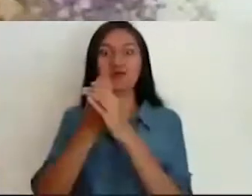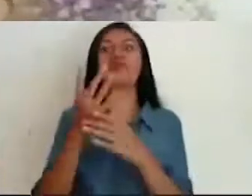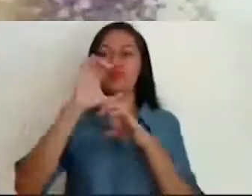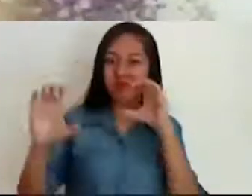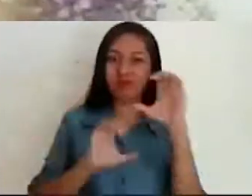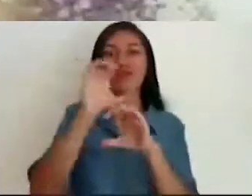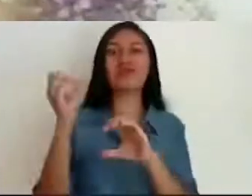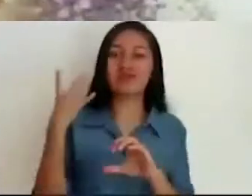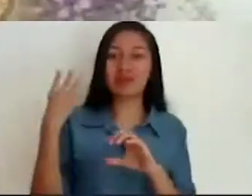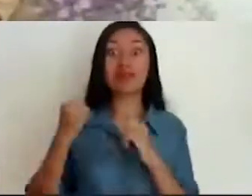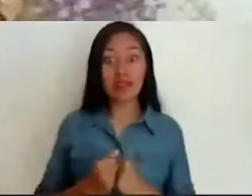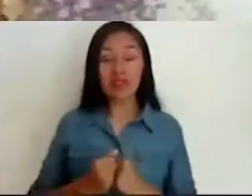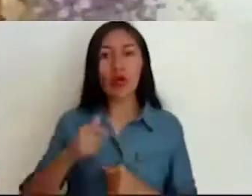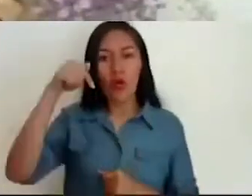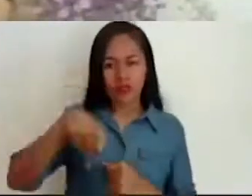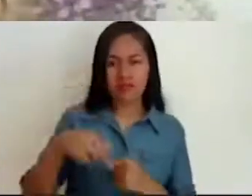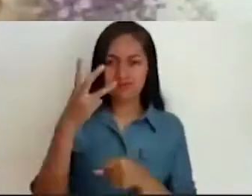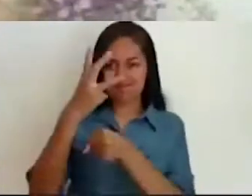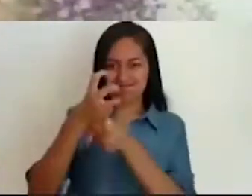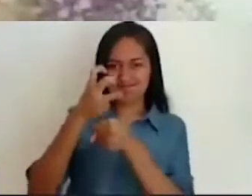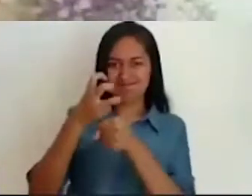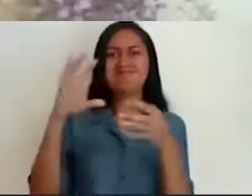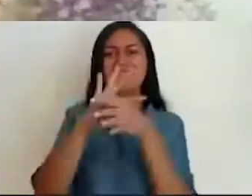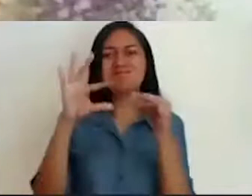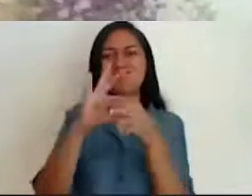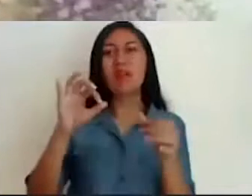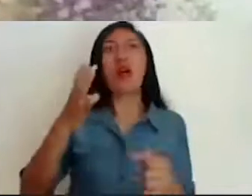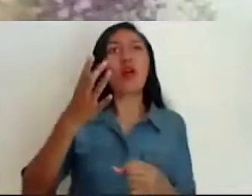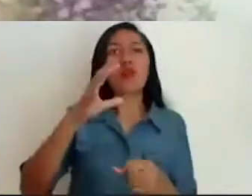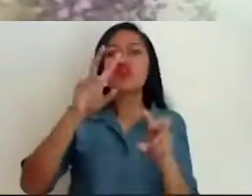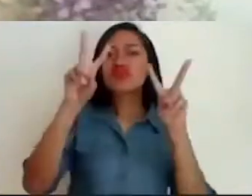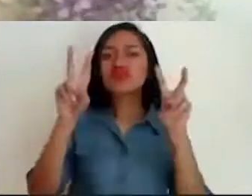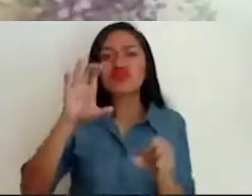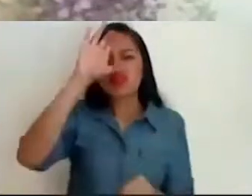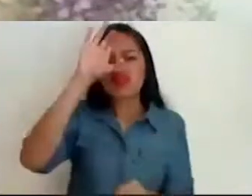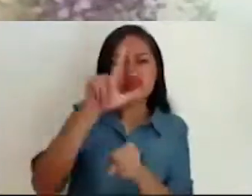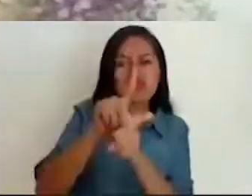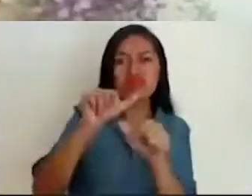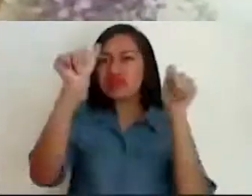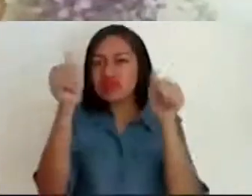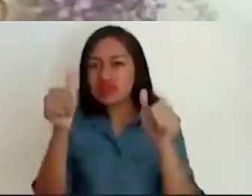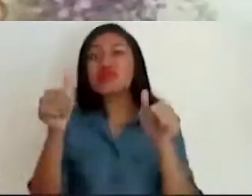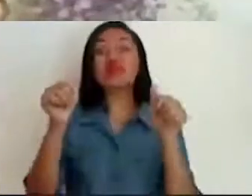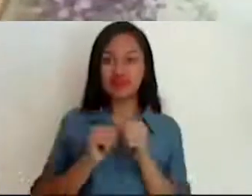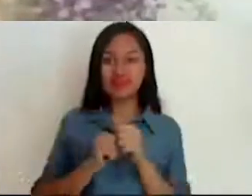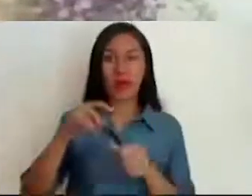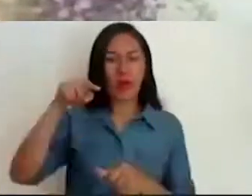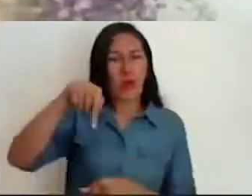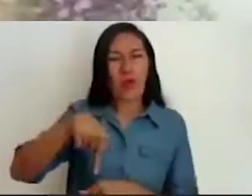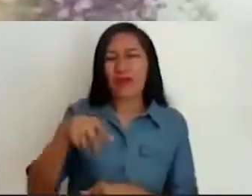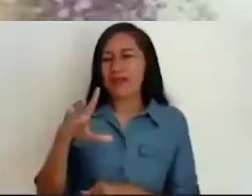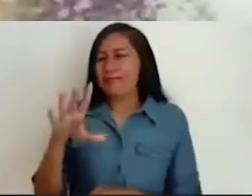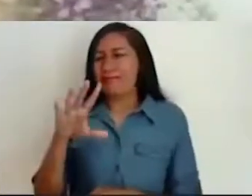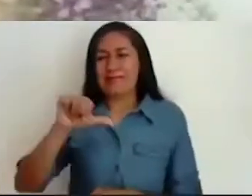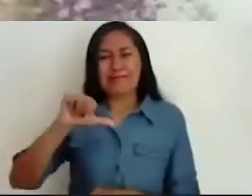que llevamos relacionados con cultura y arte, ahora estamos recibiendo a un invitado muy especial,